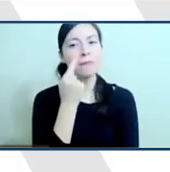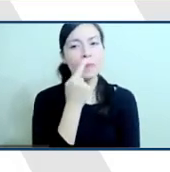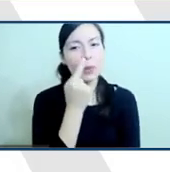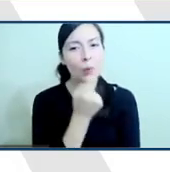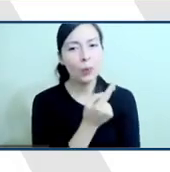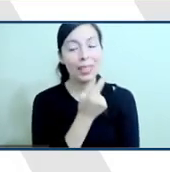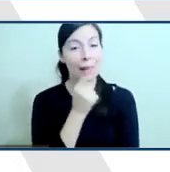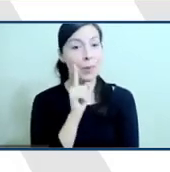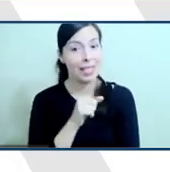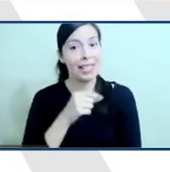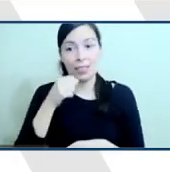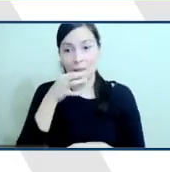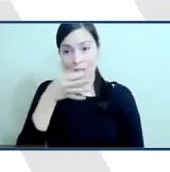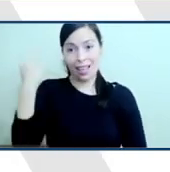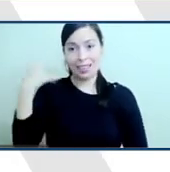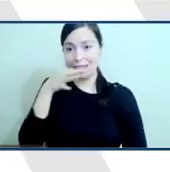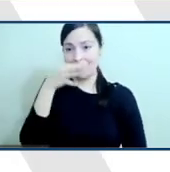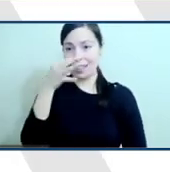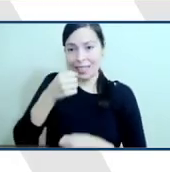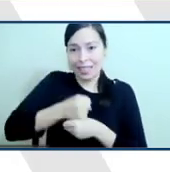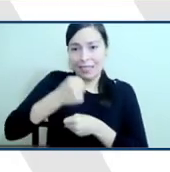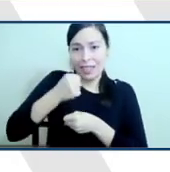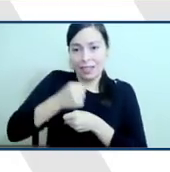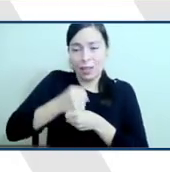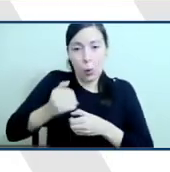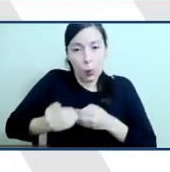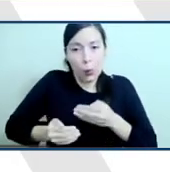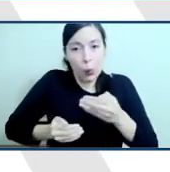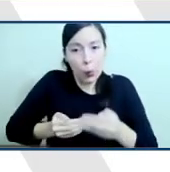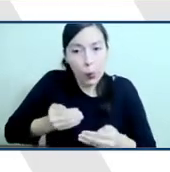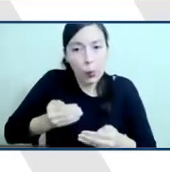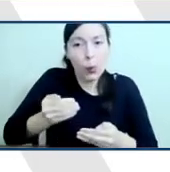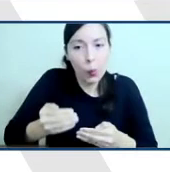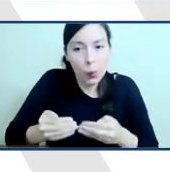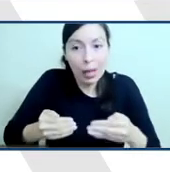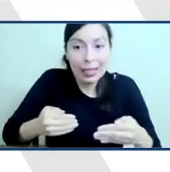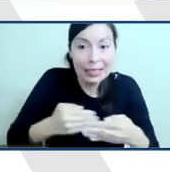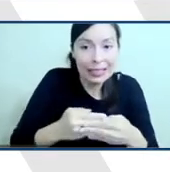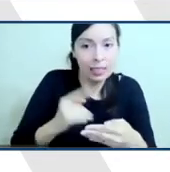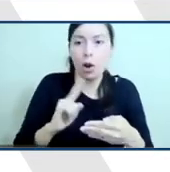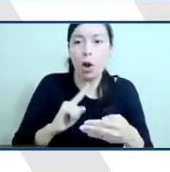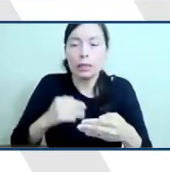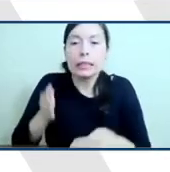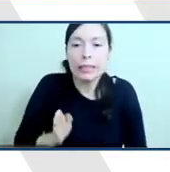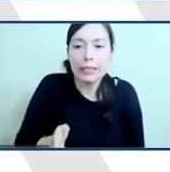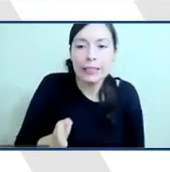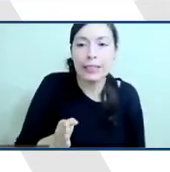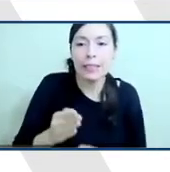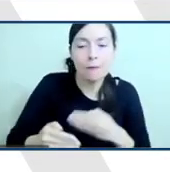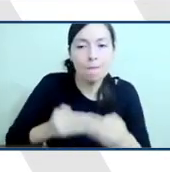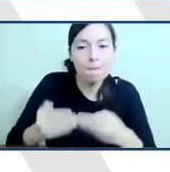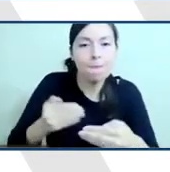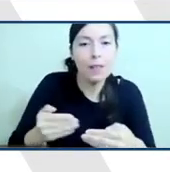trabajo en desarrollo. ¿Fue de verdad ahí? Estuve conversando con un amigo y descartamos